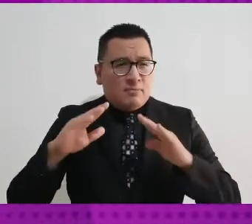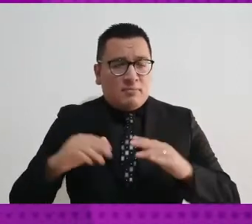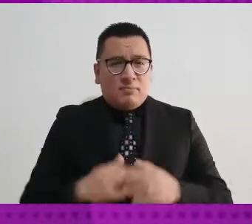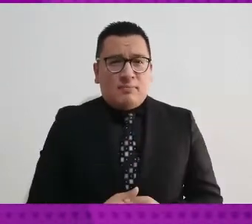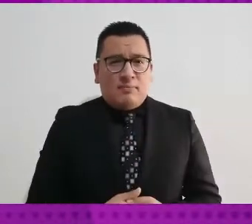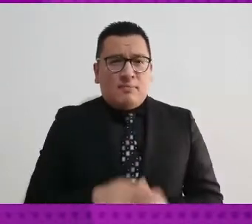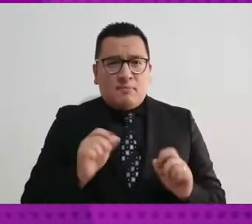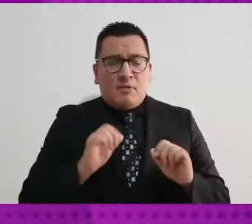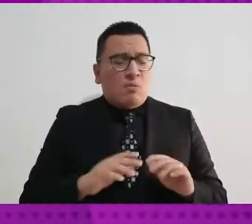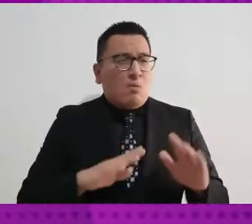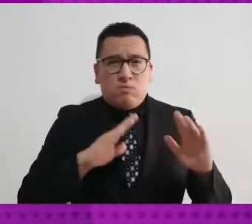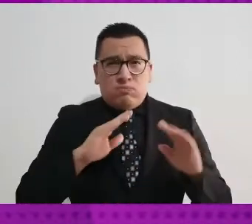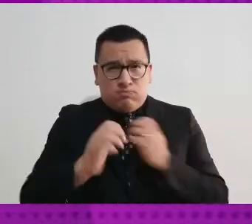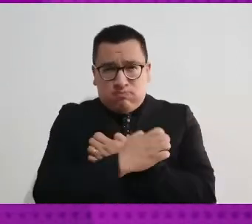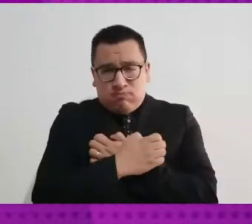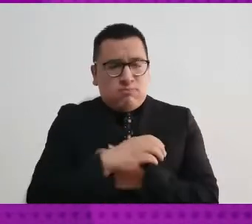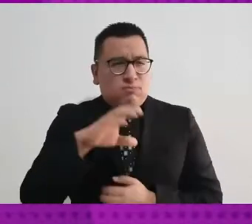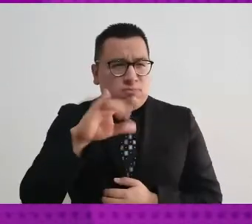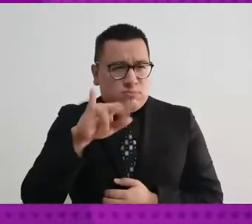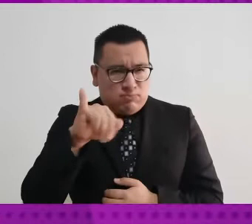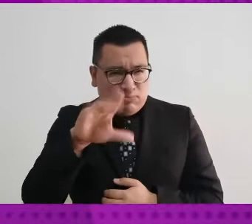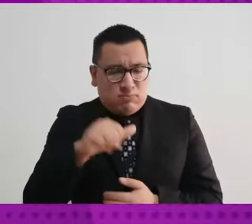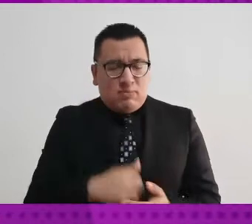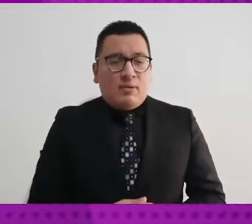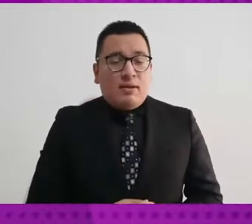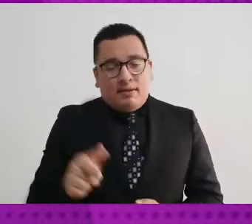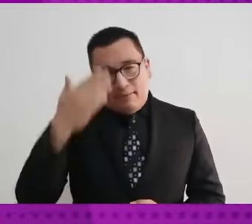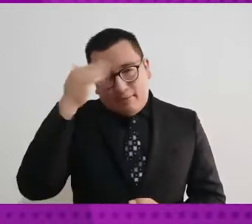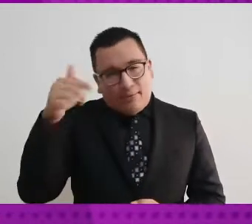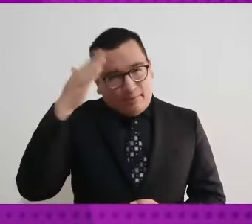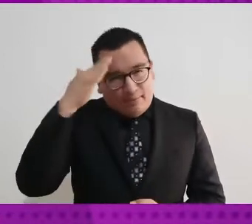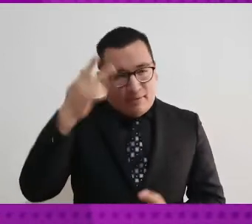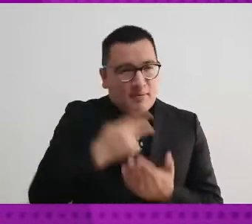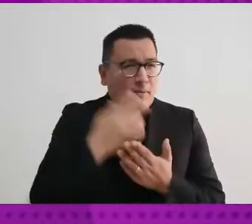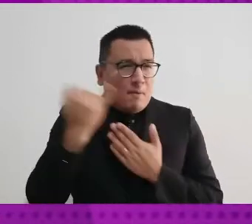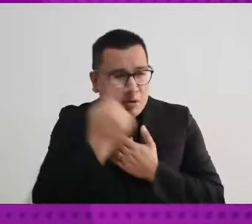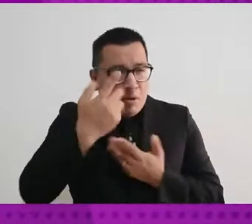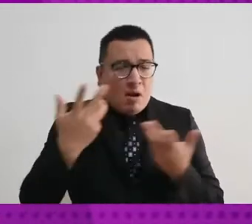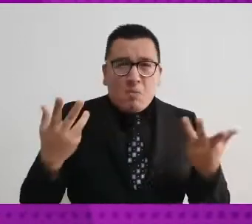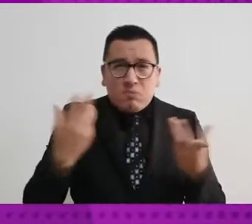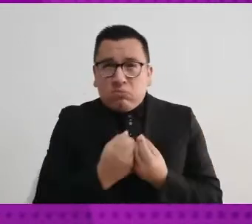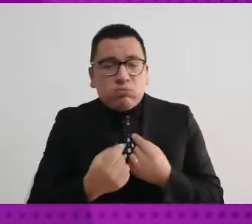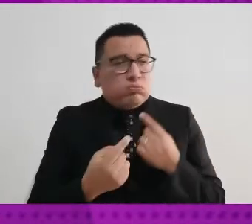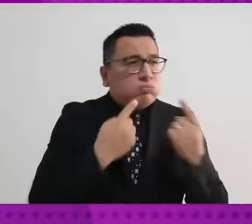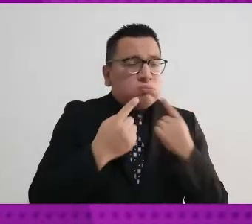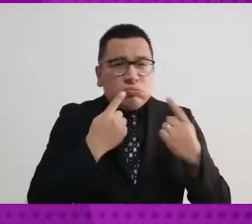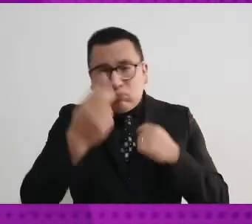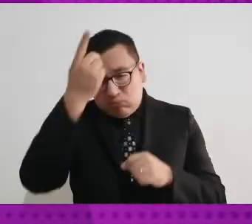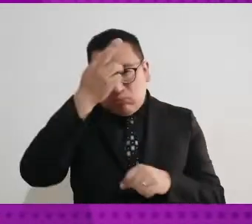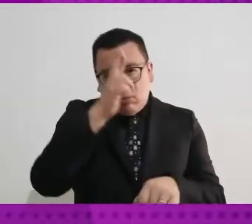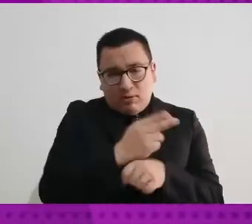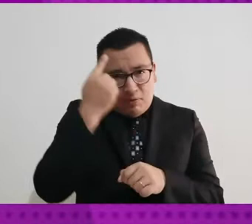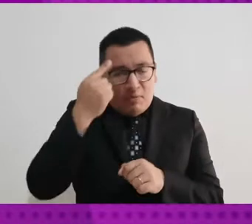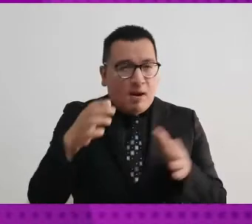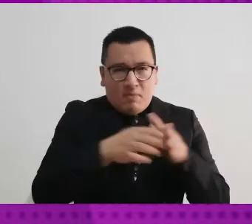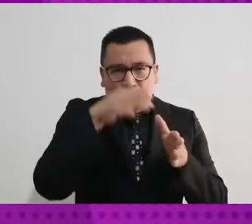Capacitación Electoral y Educación Cívica. Y bueno, pues como ustedes saben, liderea los proyectos de integración de las mesas directivas de casilla,